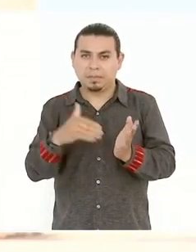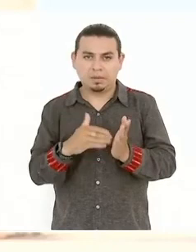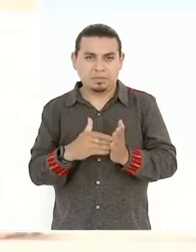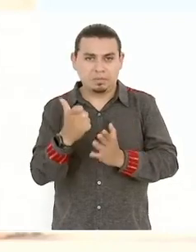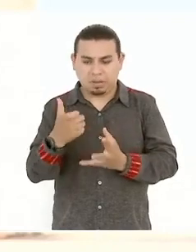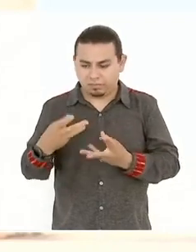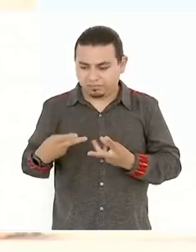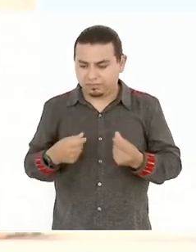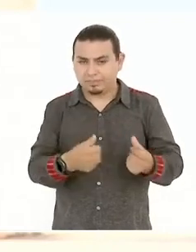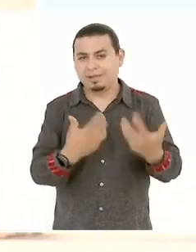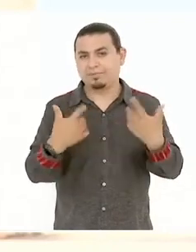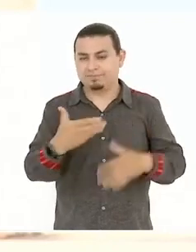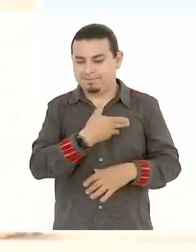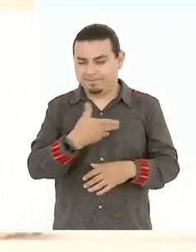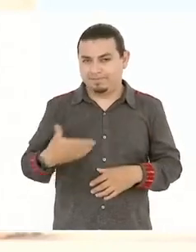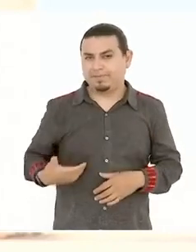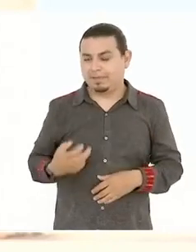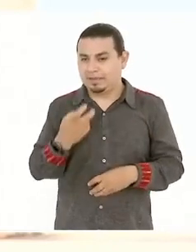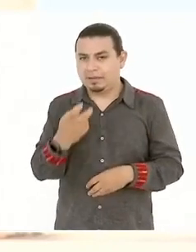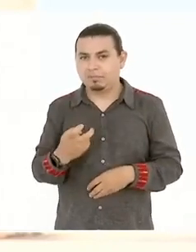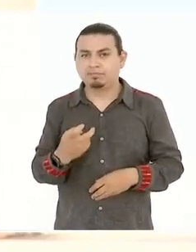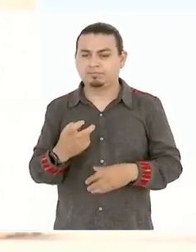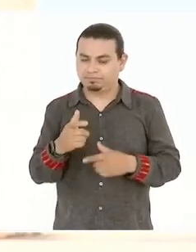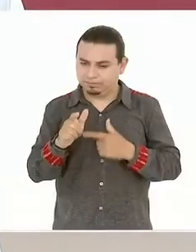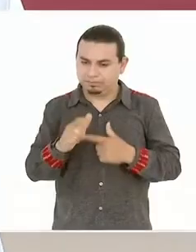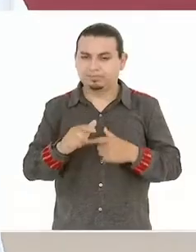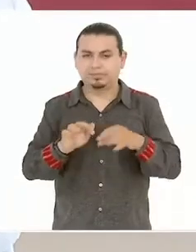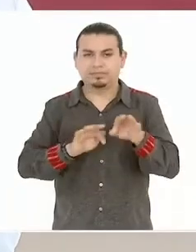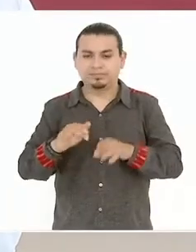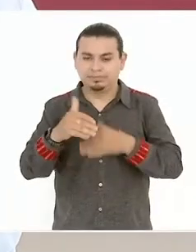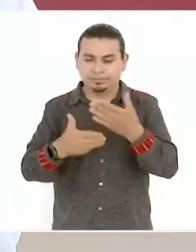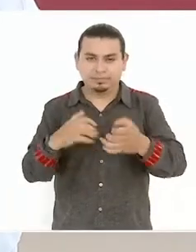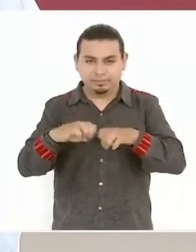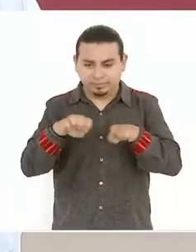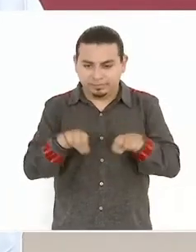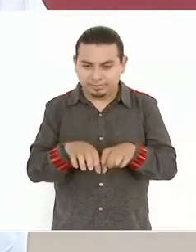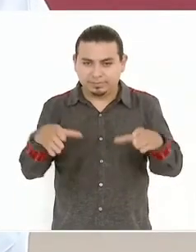pesos. Señor presidente, continuaremos